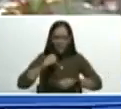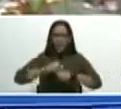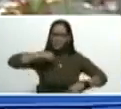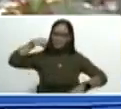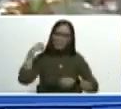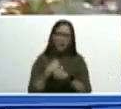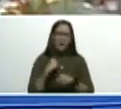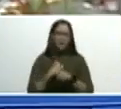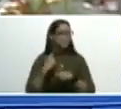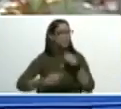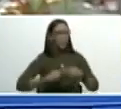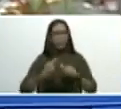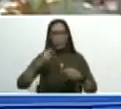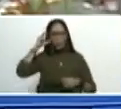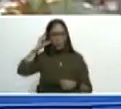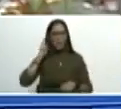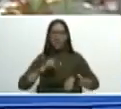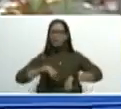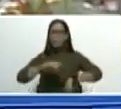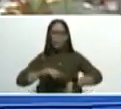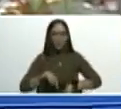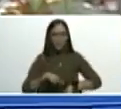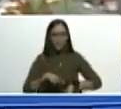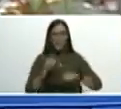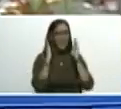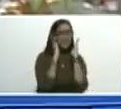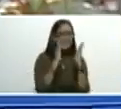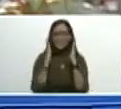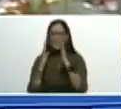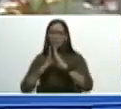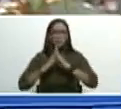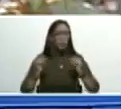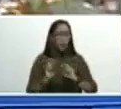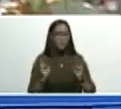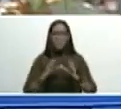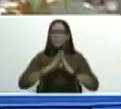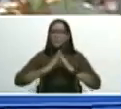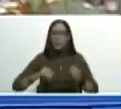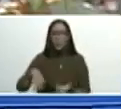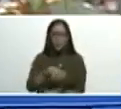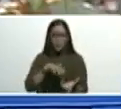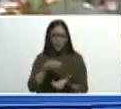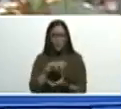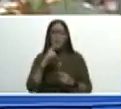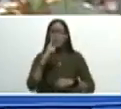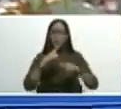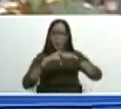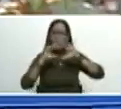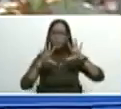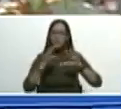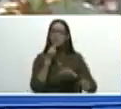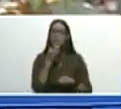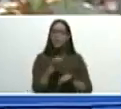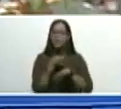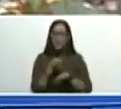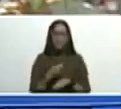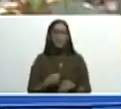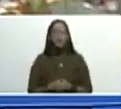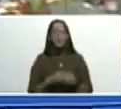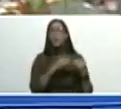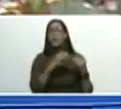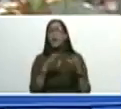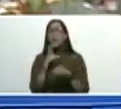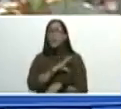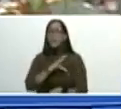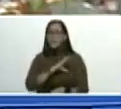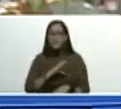trabajando todos los días a toda hora, atendiendo todos los temas, todos los problemas, con el 1x10 del buen gobierno, con las bricomiles, todos los